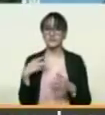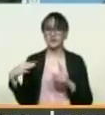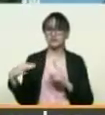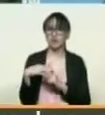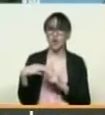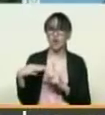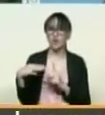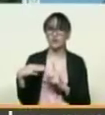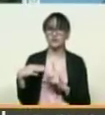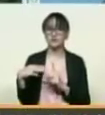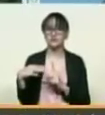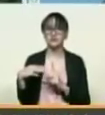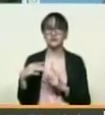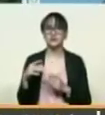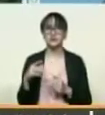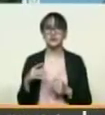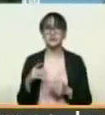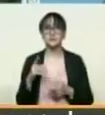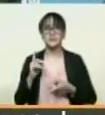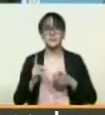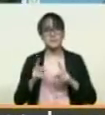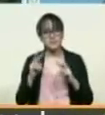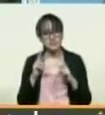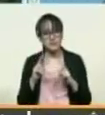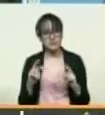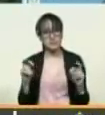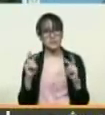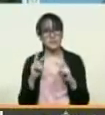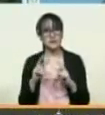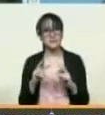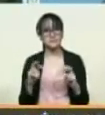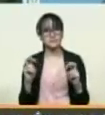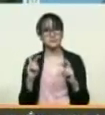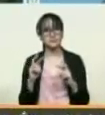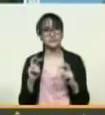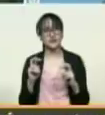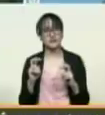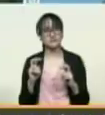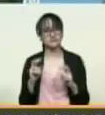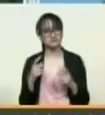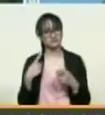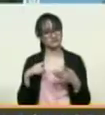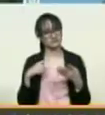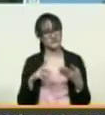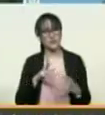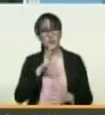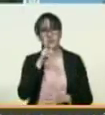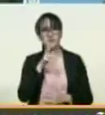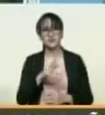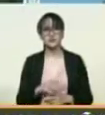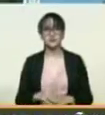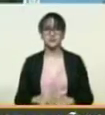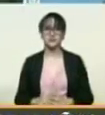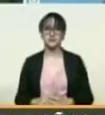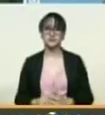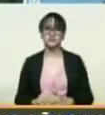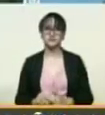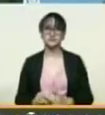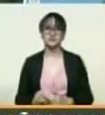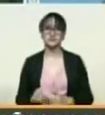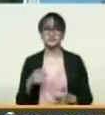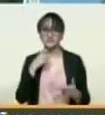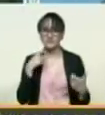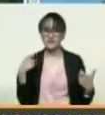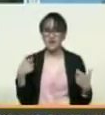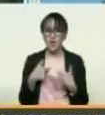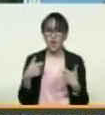que algunos analistas han calificado de multiformes, otros hablan de guerra de